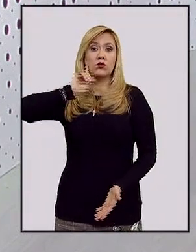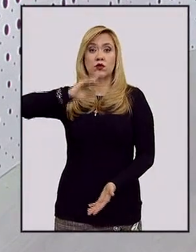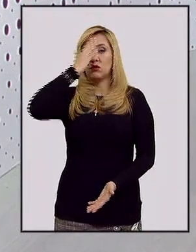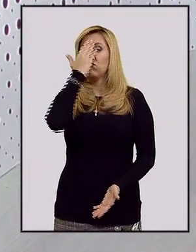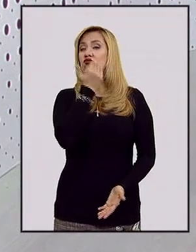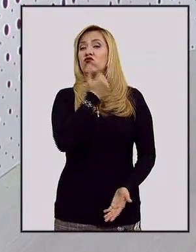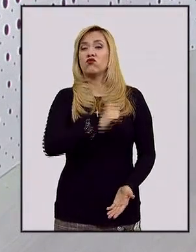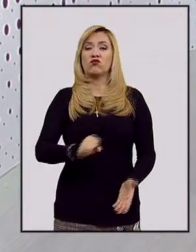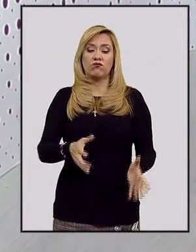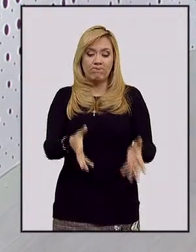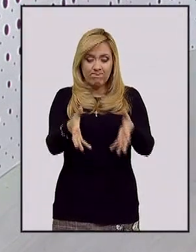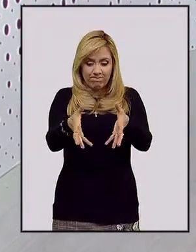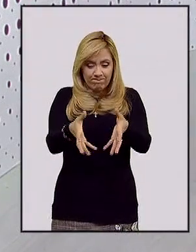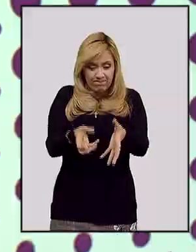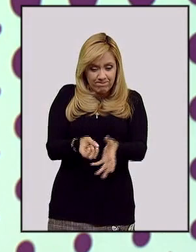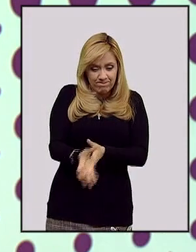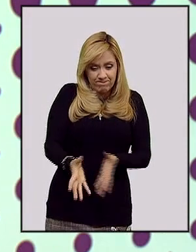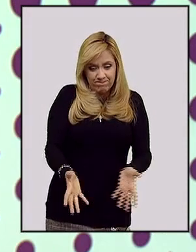esfuerzo muy